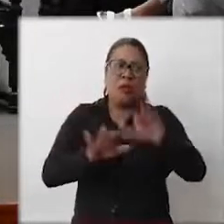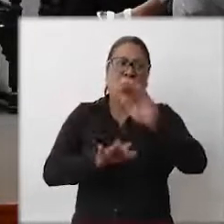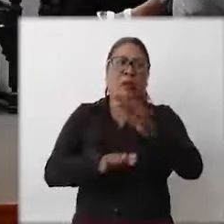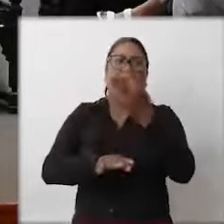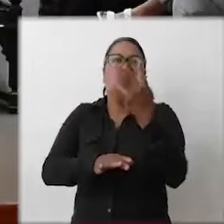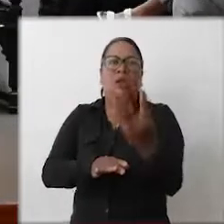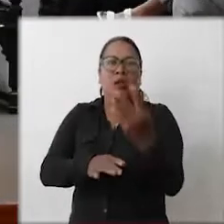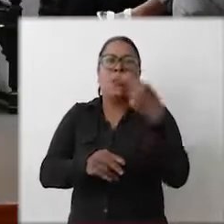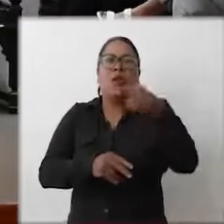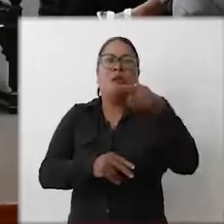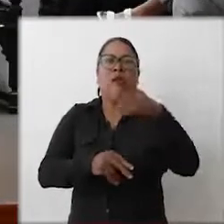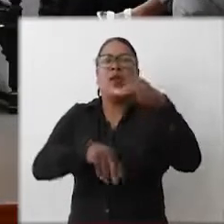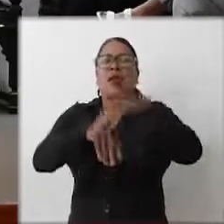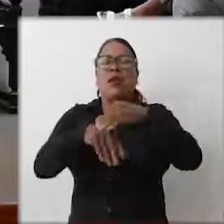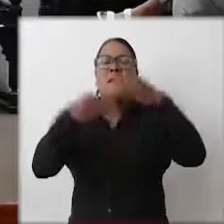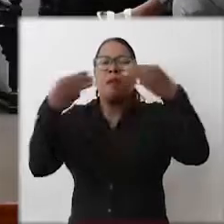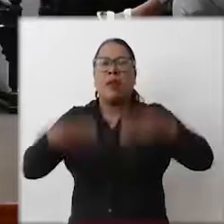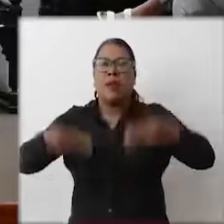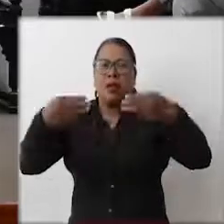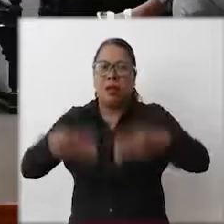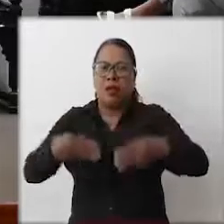Mexica.